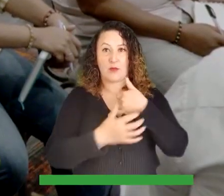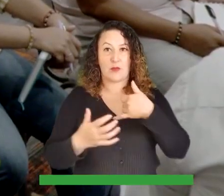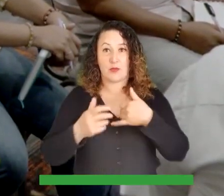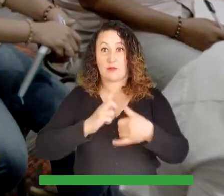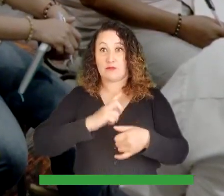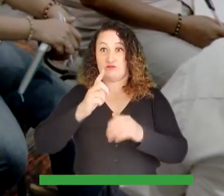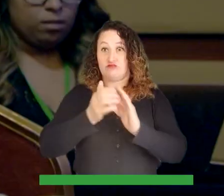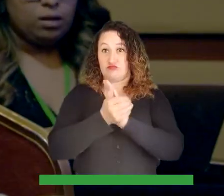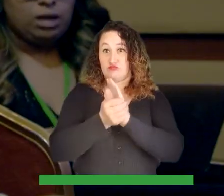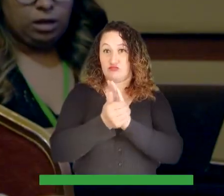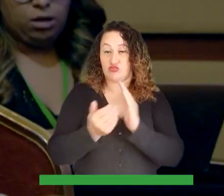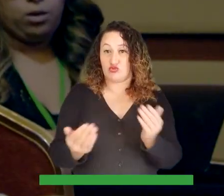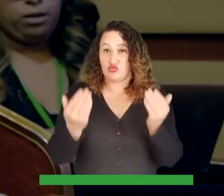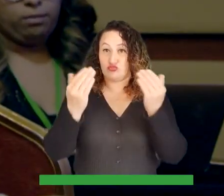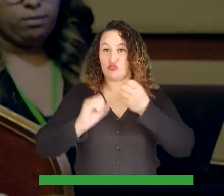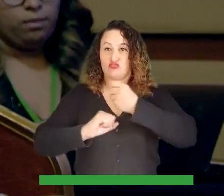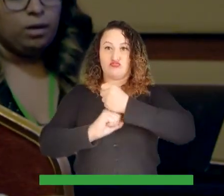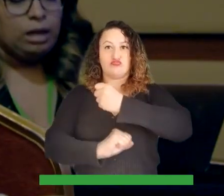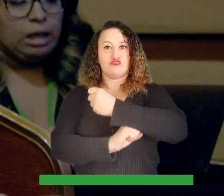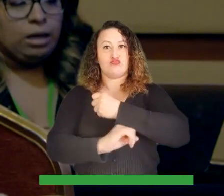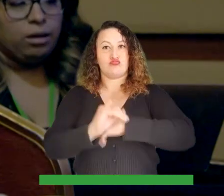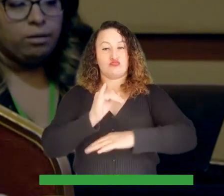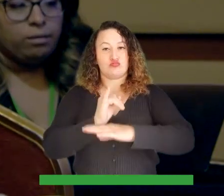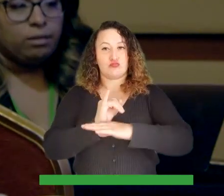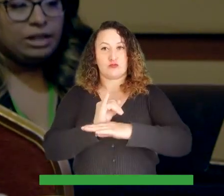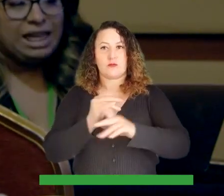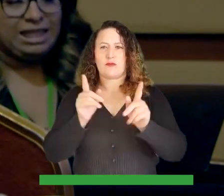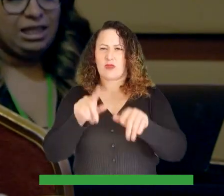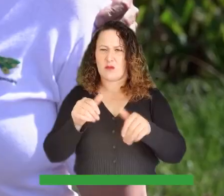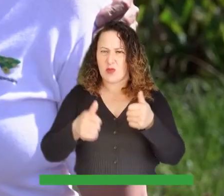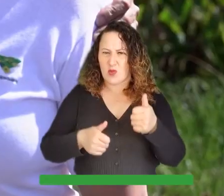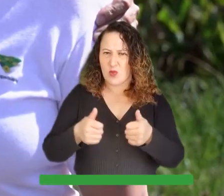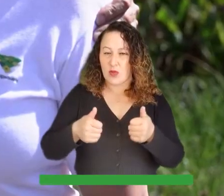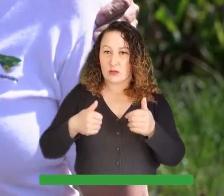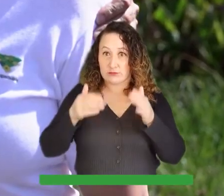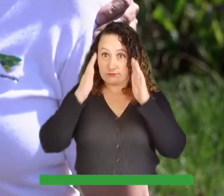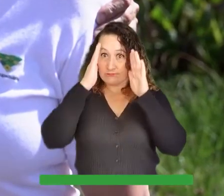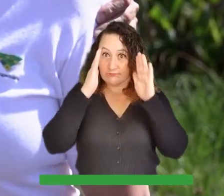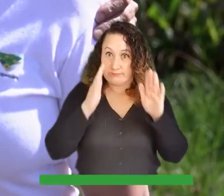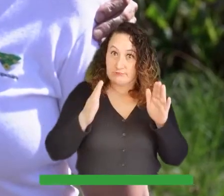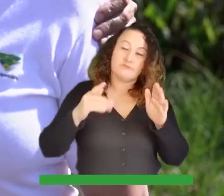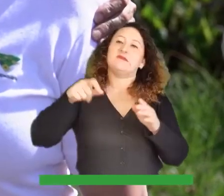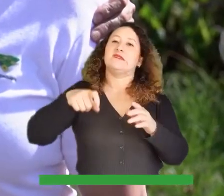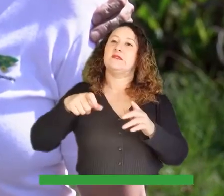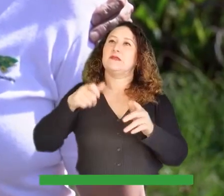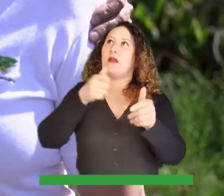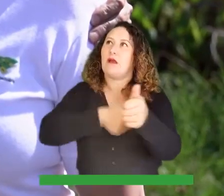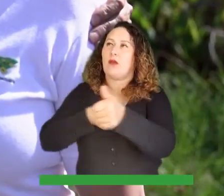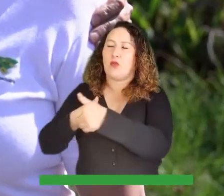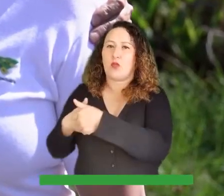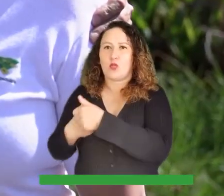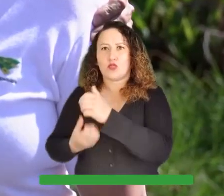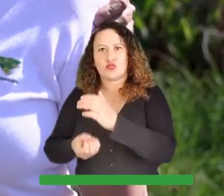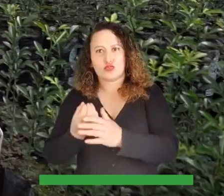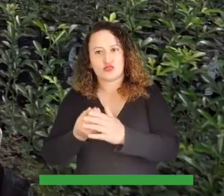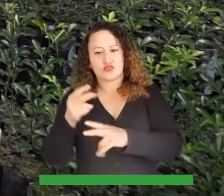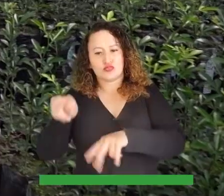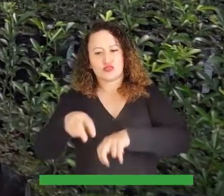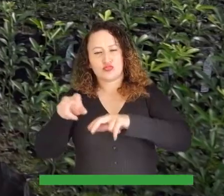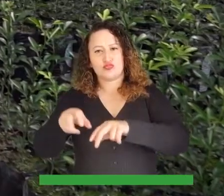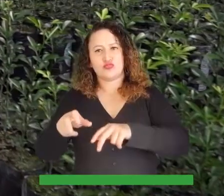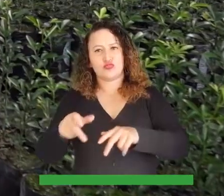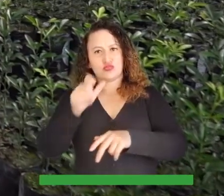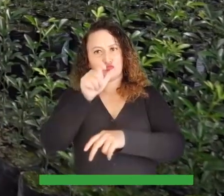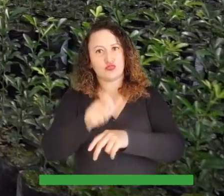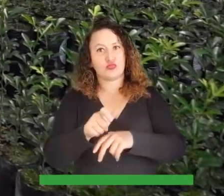de liderazgo que permitan no solo el fortalecimiento institucional, sino también atender las necesidades de los productores agropecuarios a través